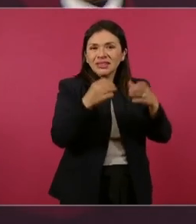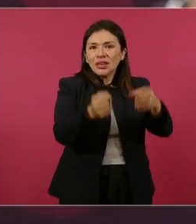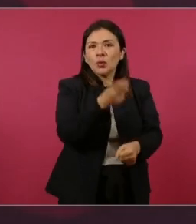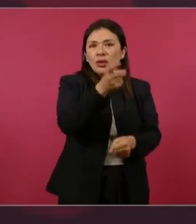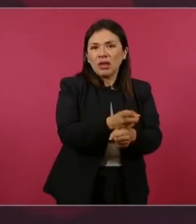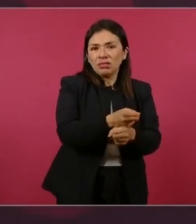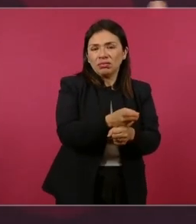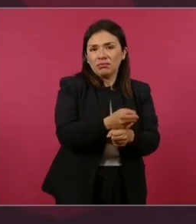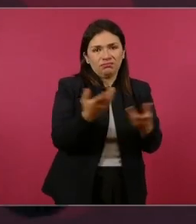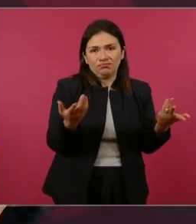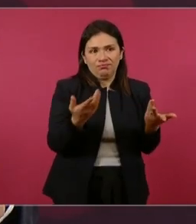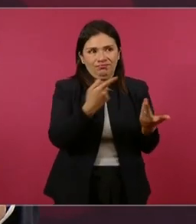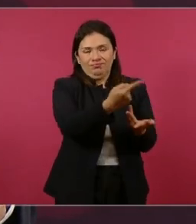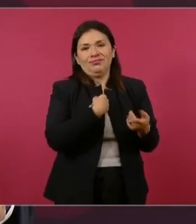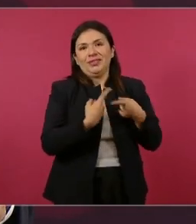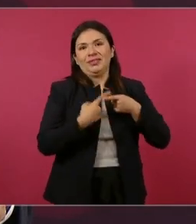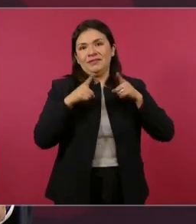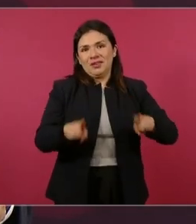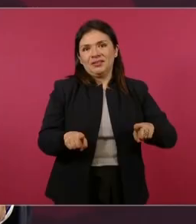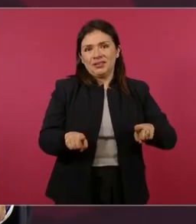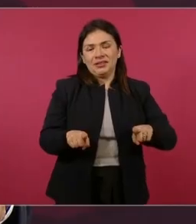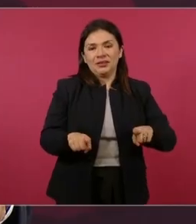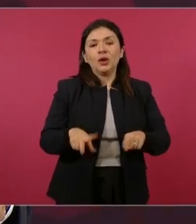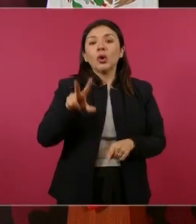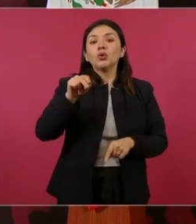No delego.